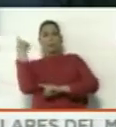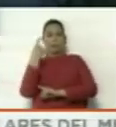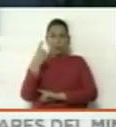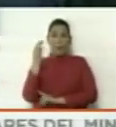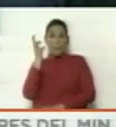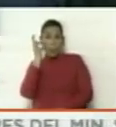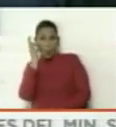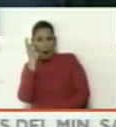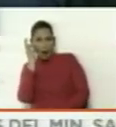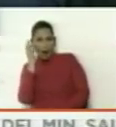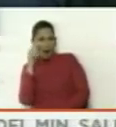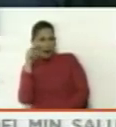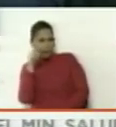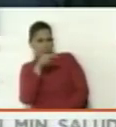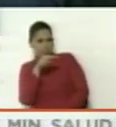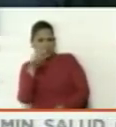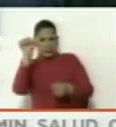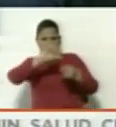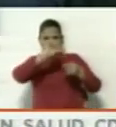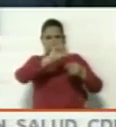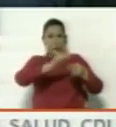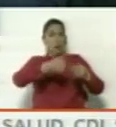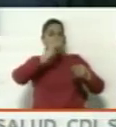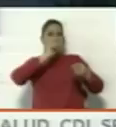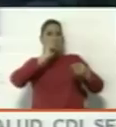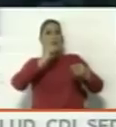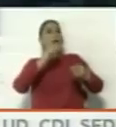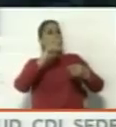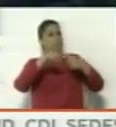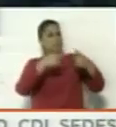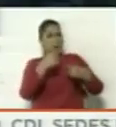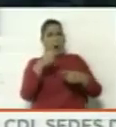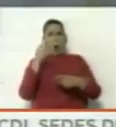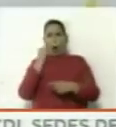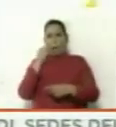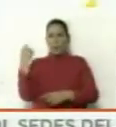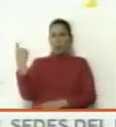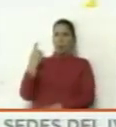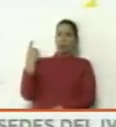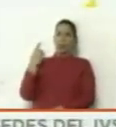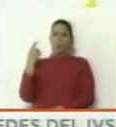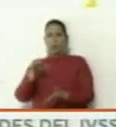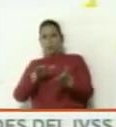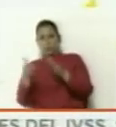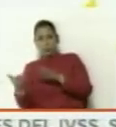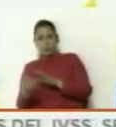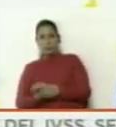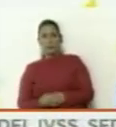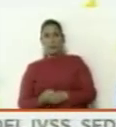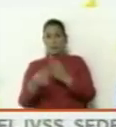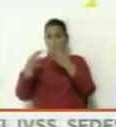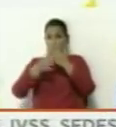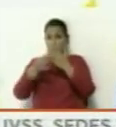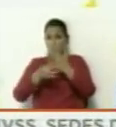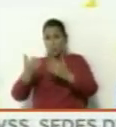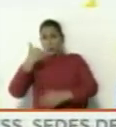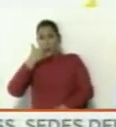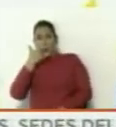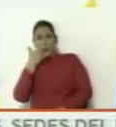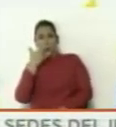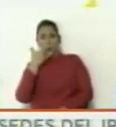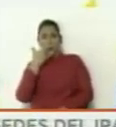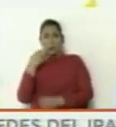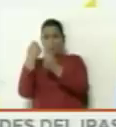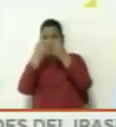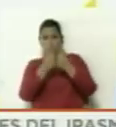mujeres los envenenaron y cargaron con el botín completo. Celulares, anillos y cadenas de oro. Y